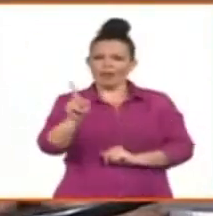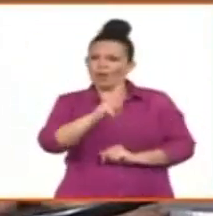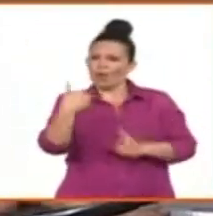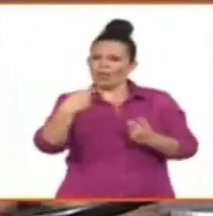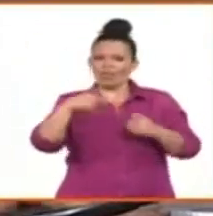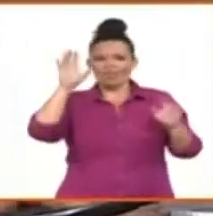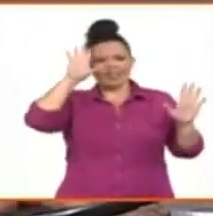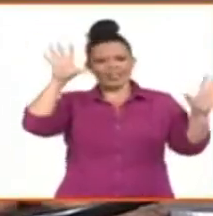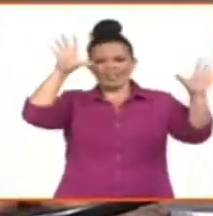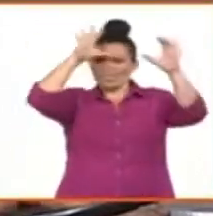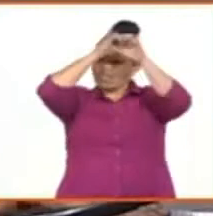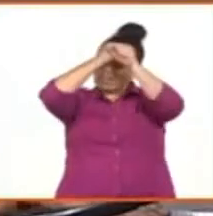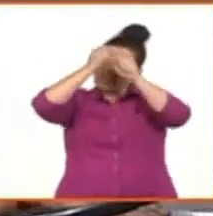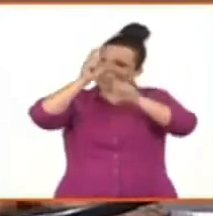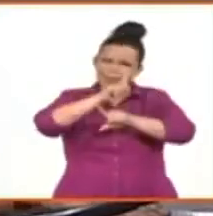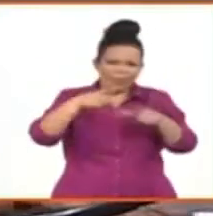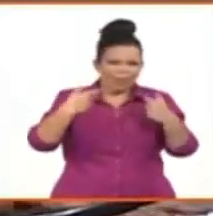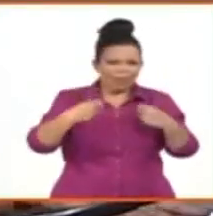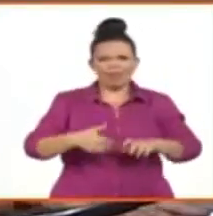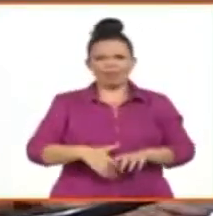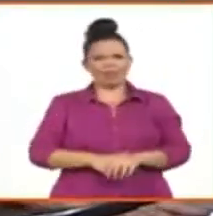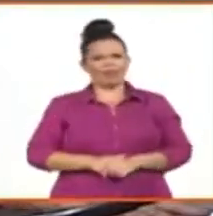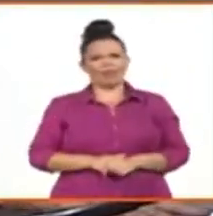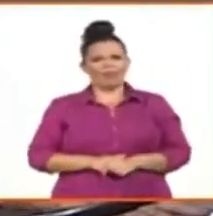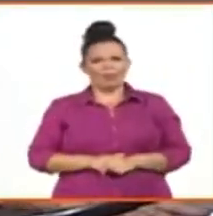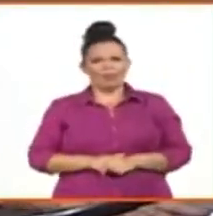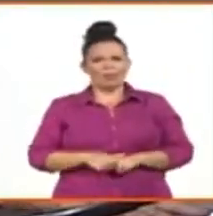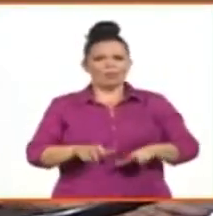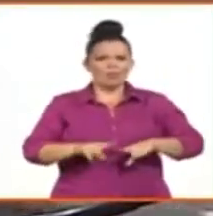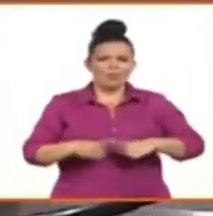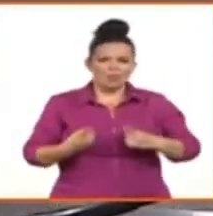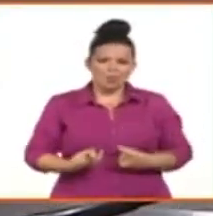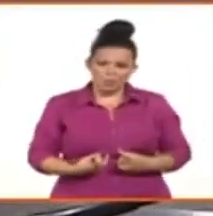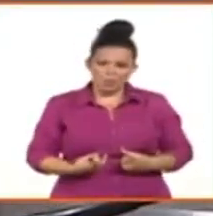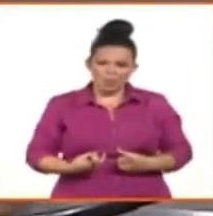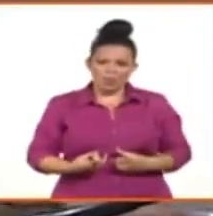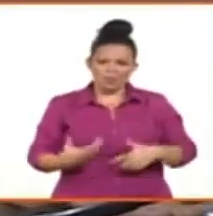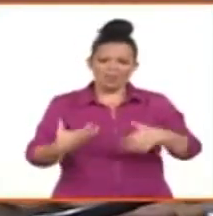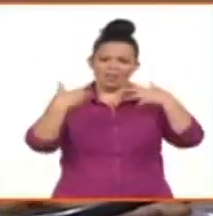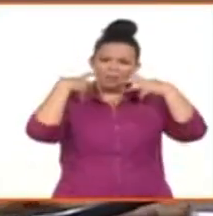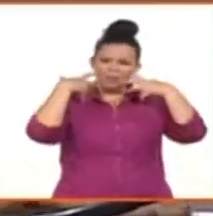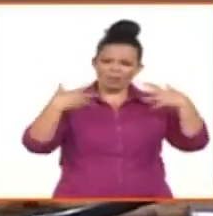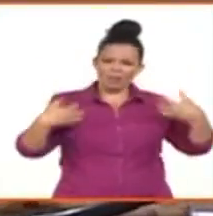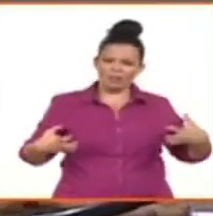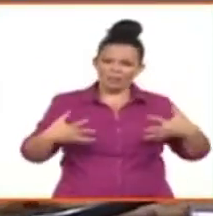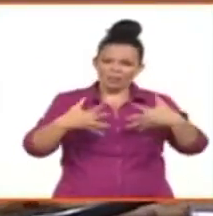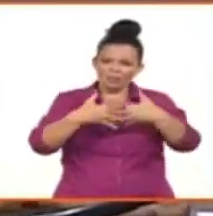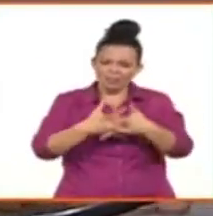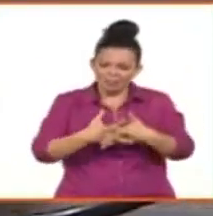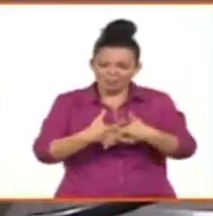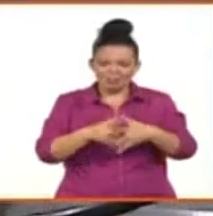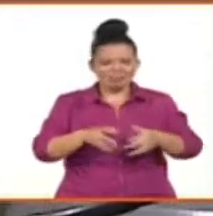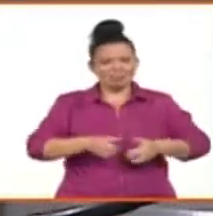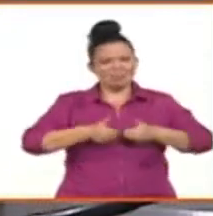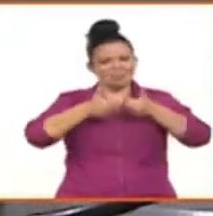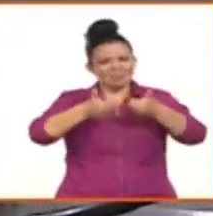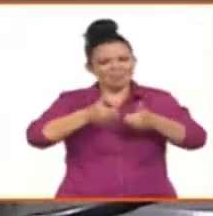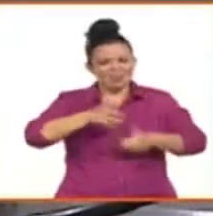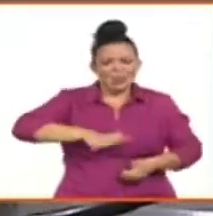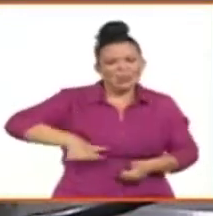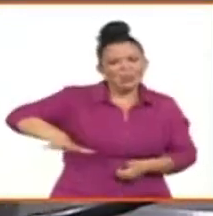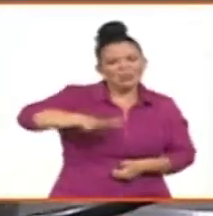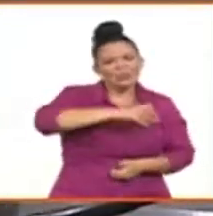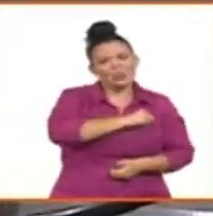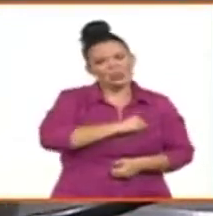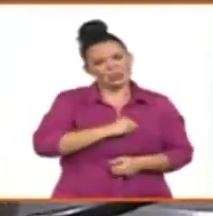derechos, no podemos dejar que se atraviesen los prejuicios. No es nada justo. Y hay que aprender a ponerse en el